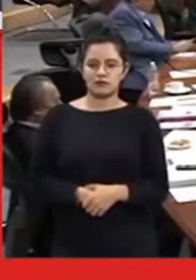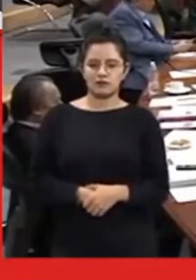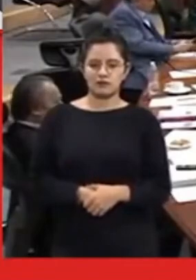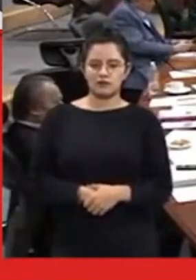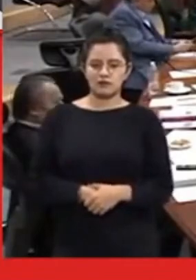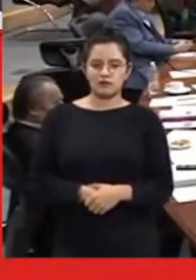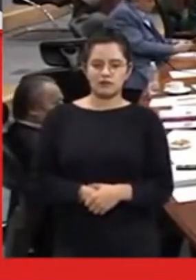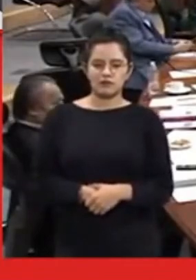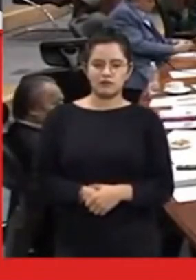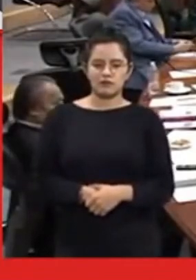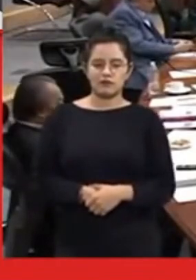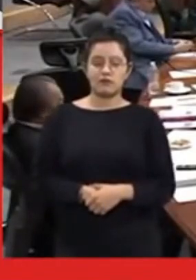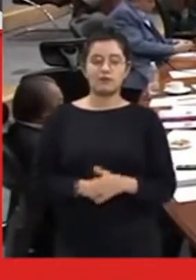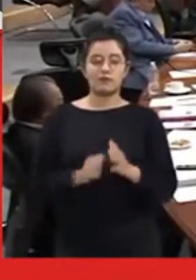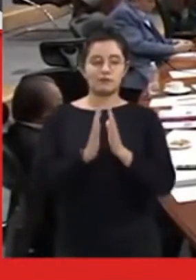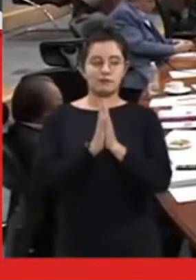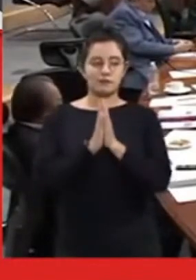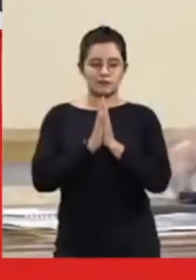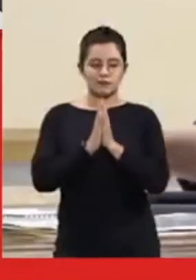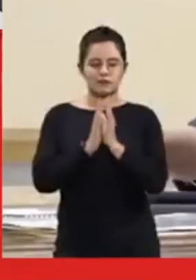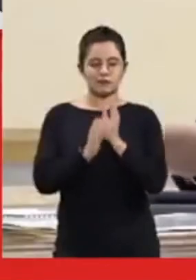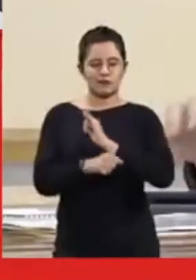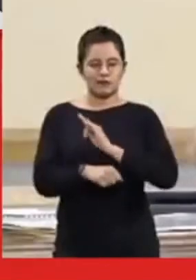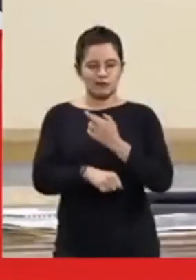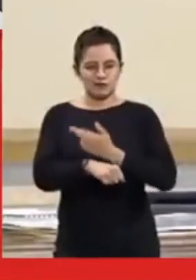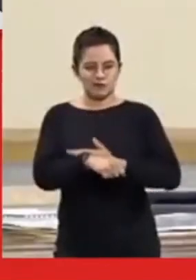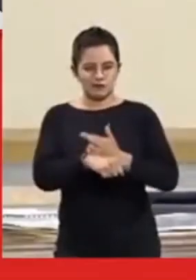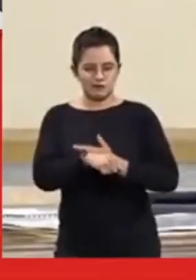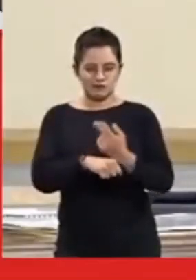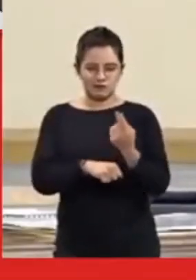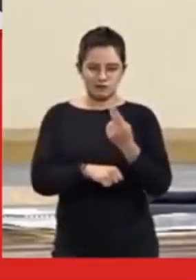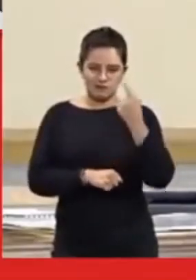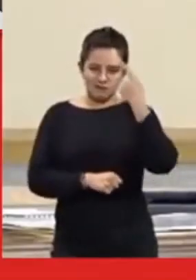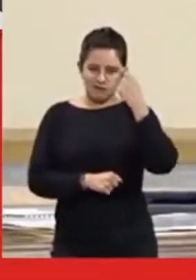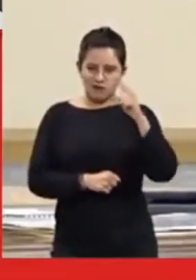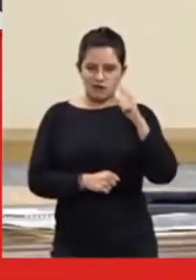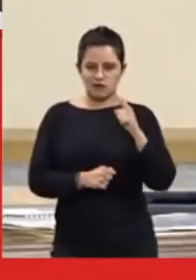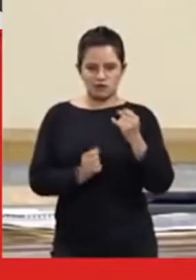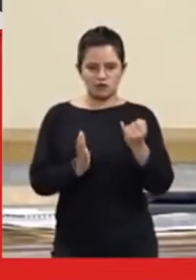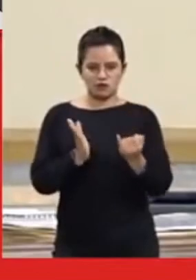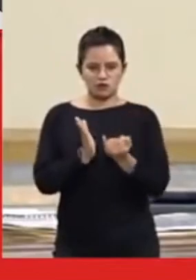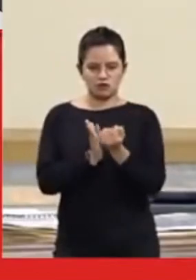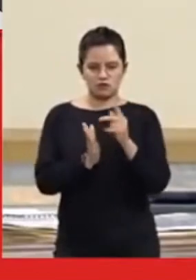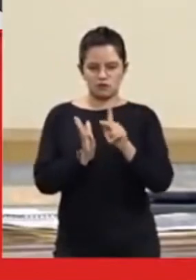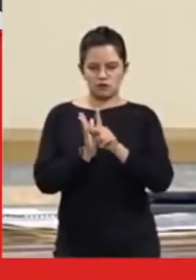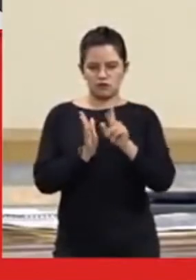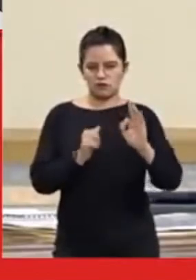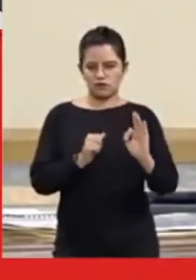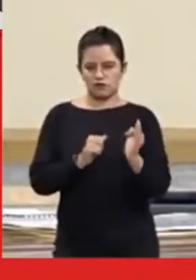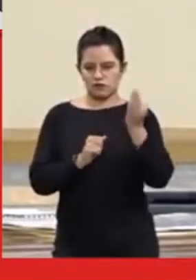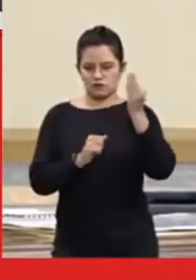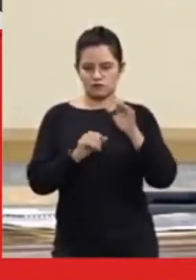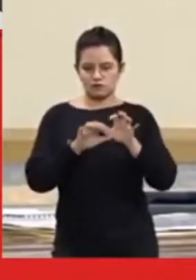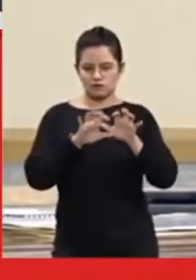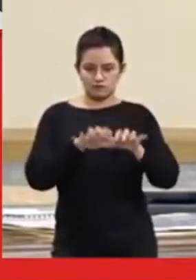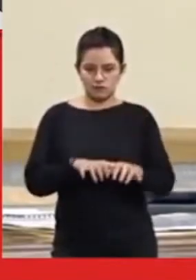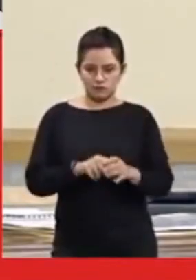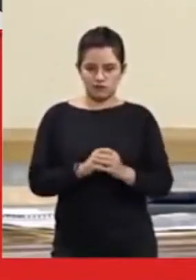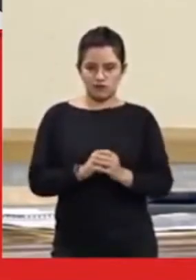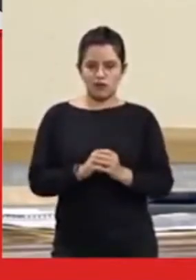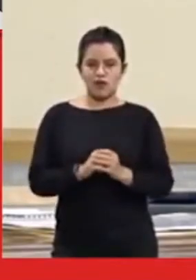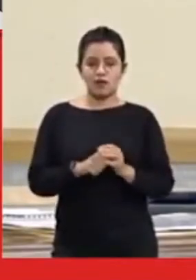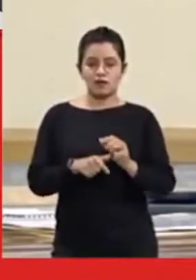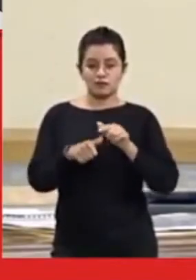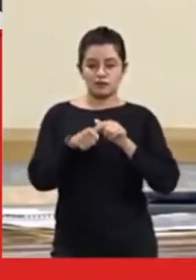Sí. Le ruego que se sirva a proceder a lo conducente para publicar la resolución aprobada en el Diario Oficial de la Federación. Y antes